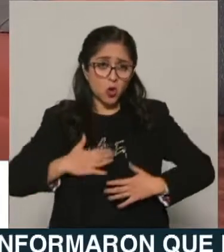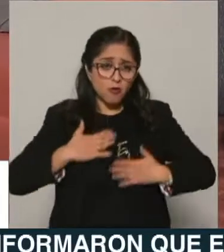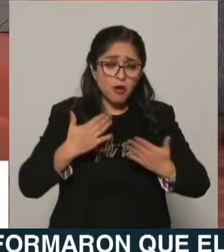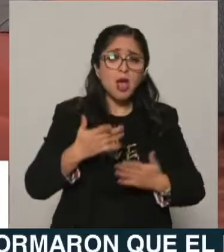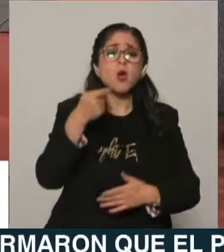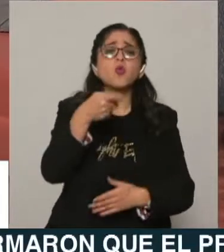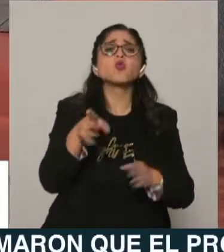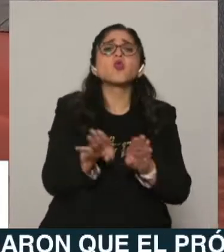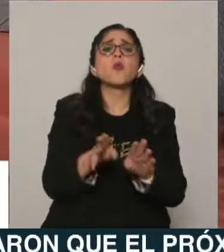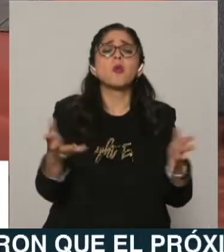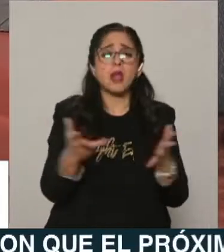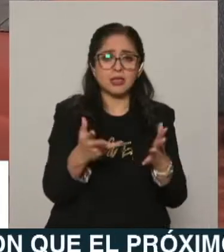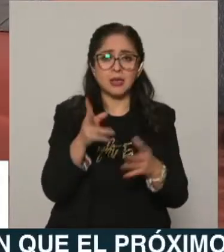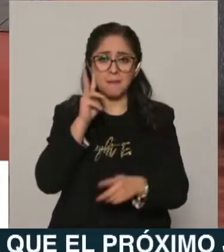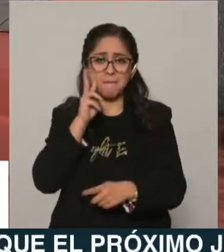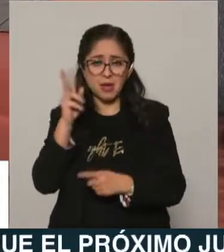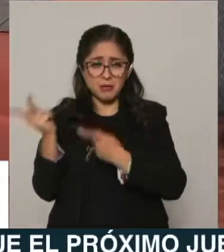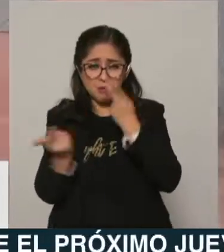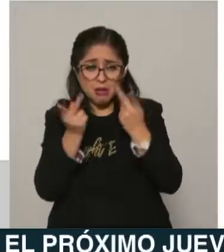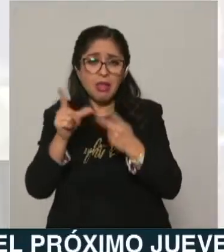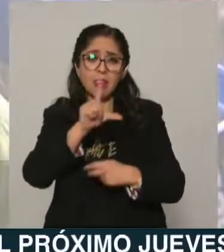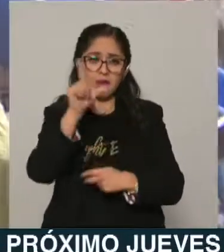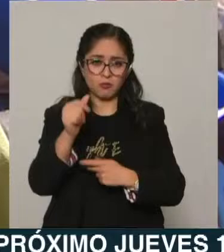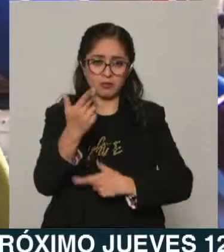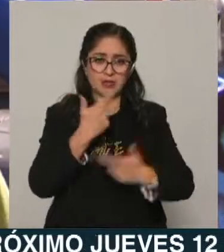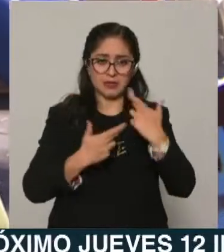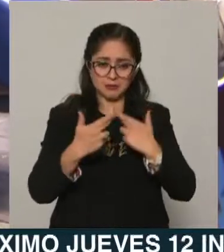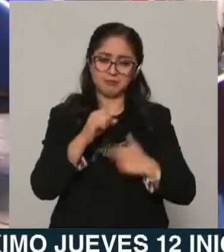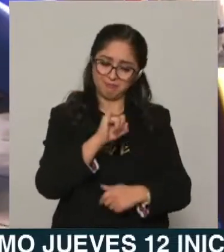parece que la vemos y conversamos? Sí, claro. Vamos a ver.